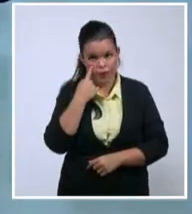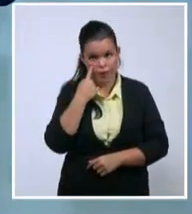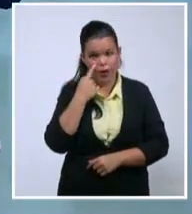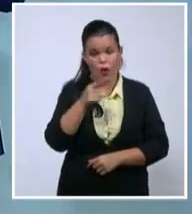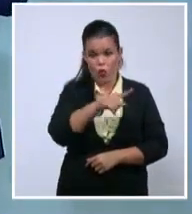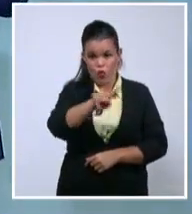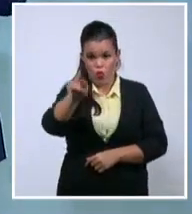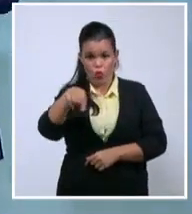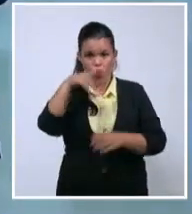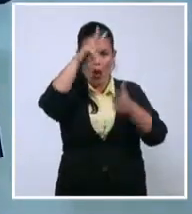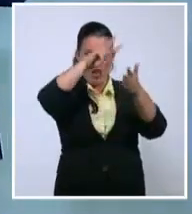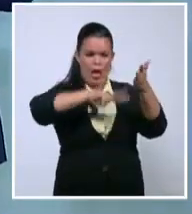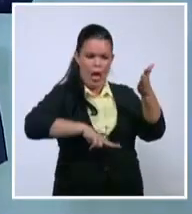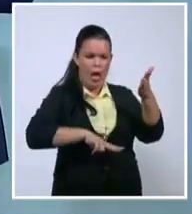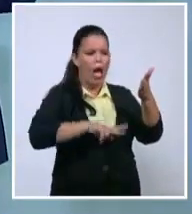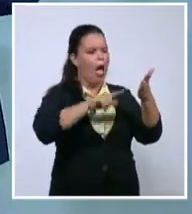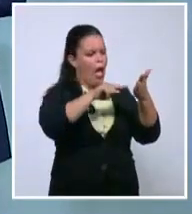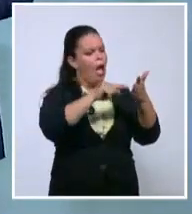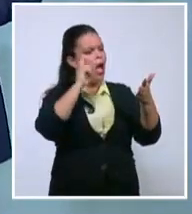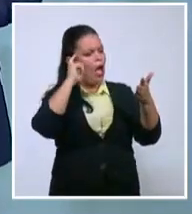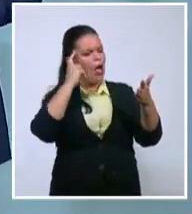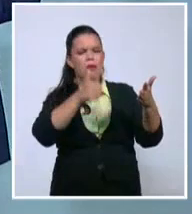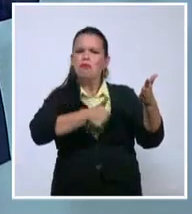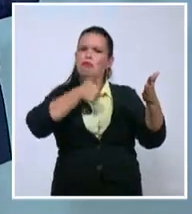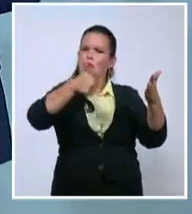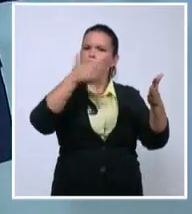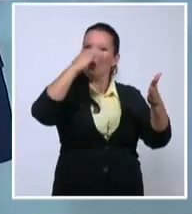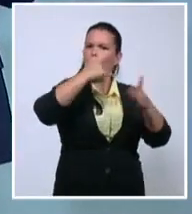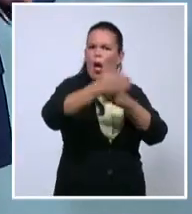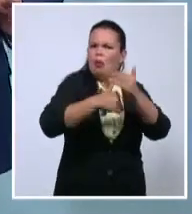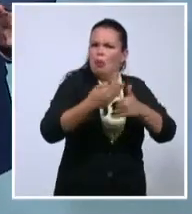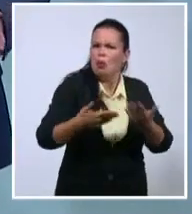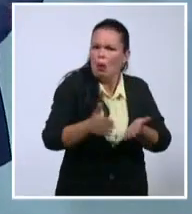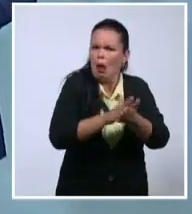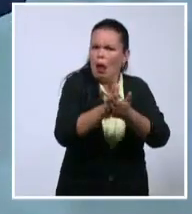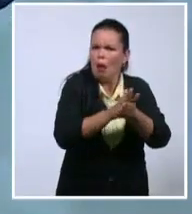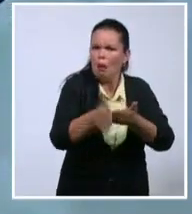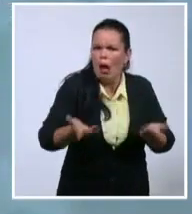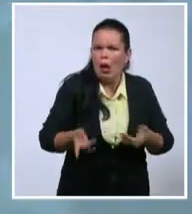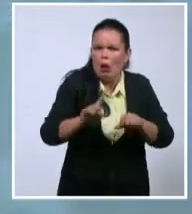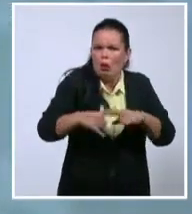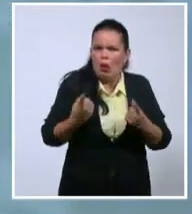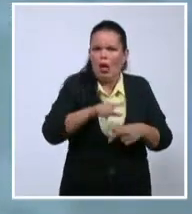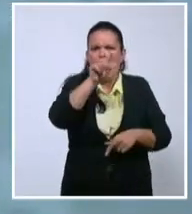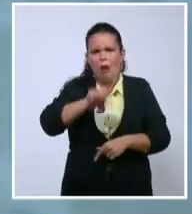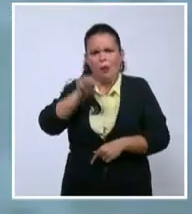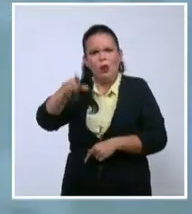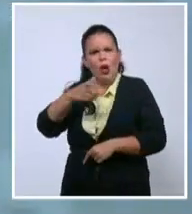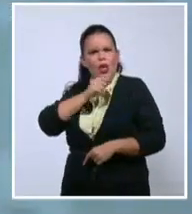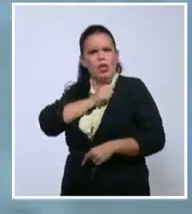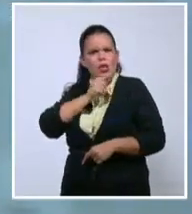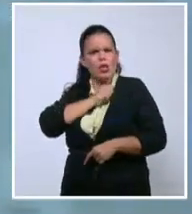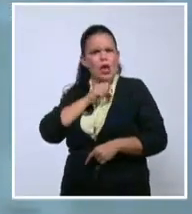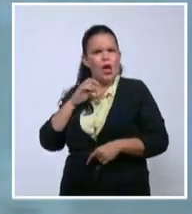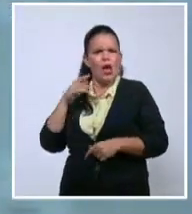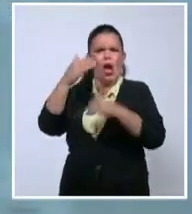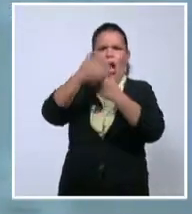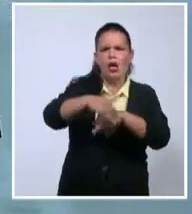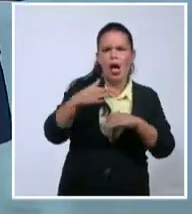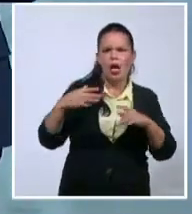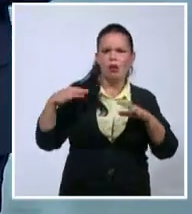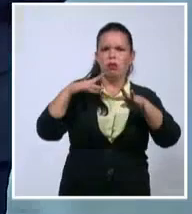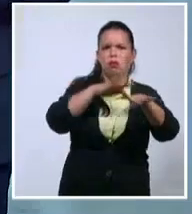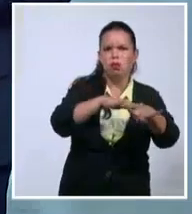pensar, bien, no hay violencia, no parece tener nada de malo. Los cubanos se organizan para salir a las calles pacíficamente.